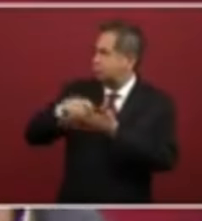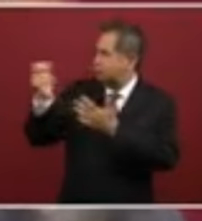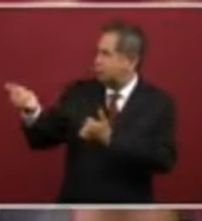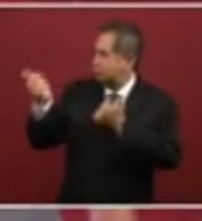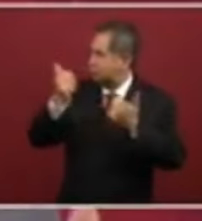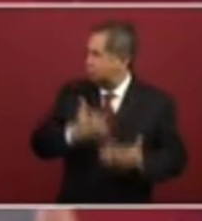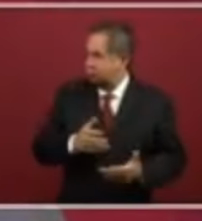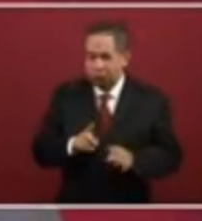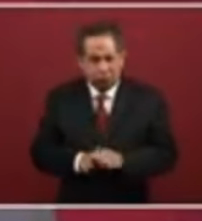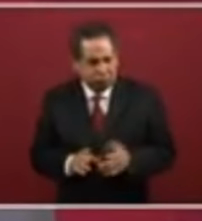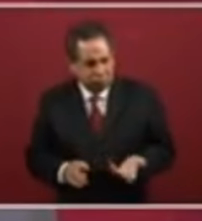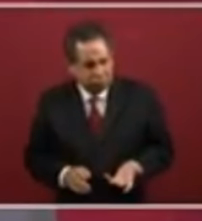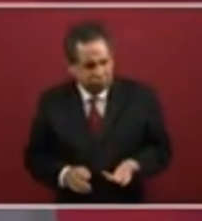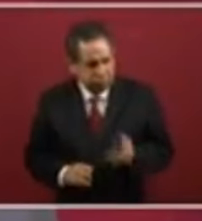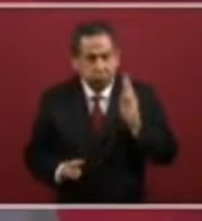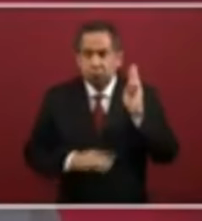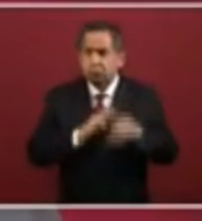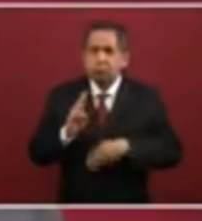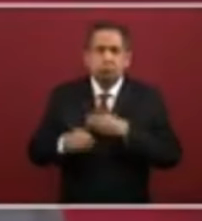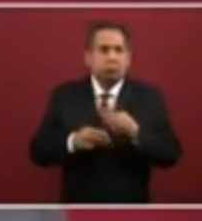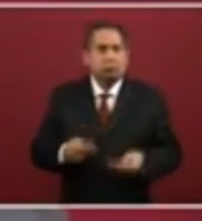En un mundo globalizado.